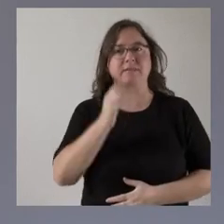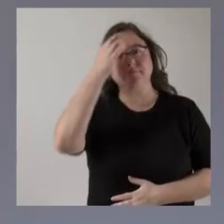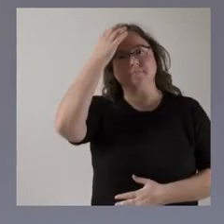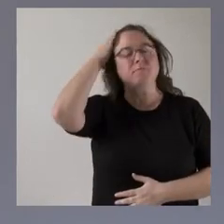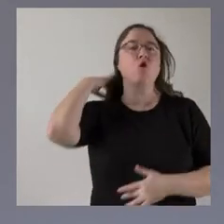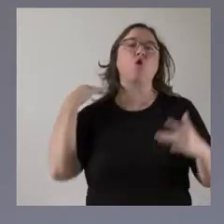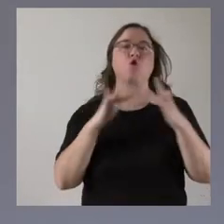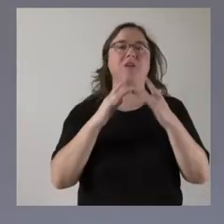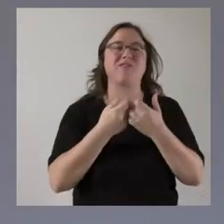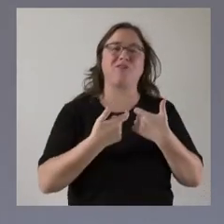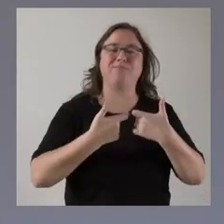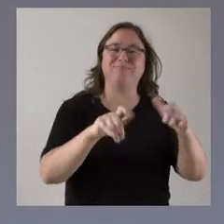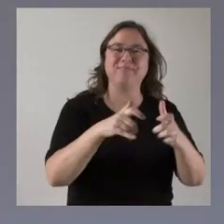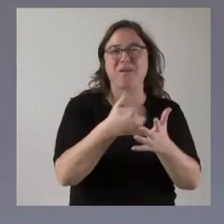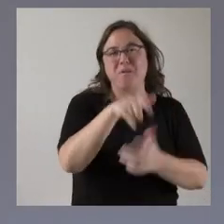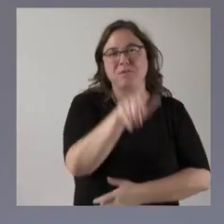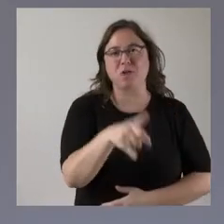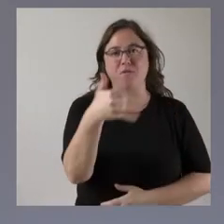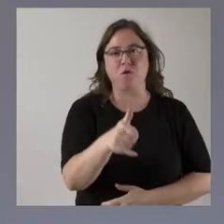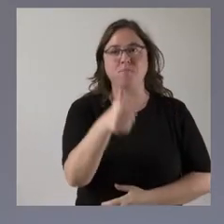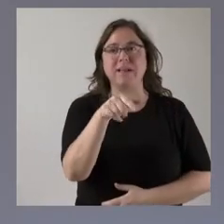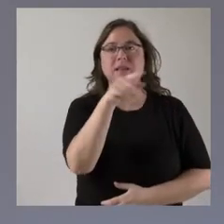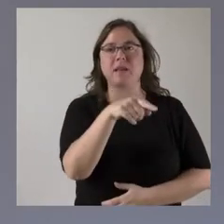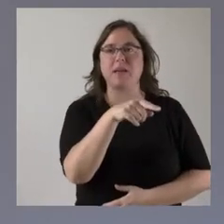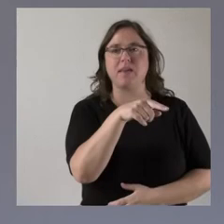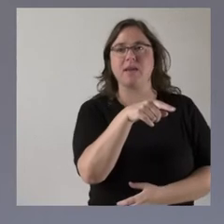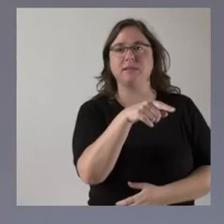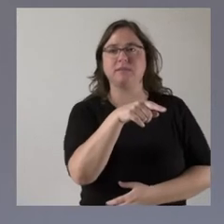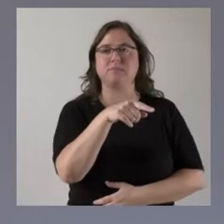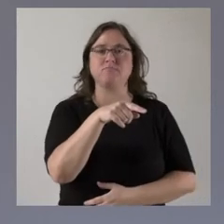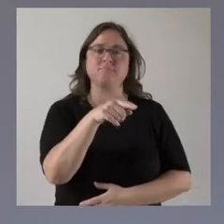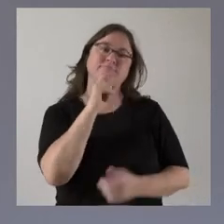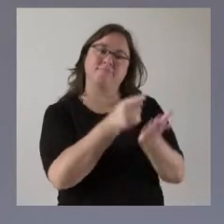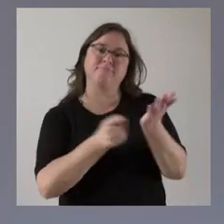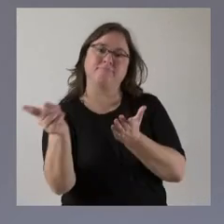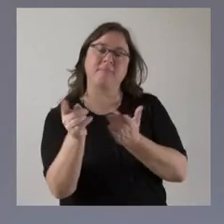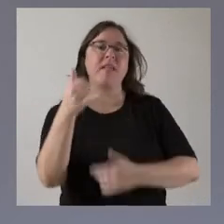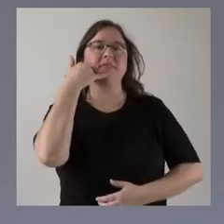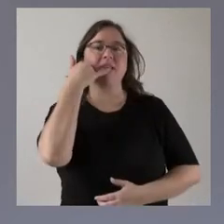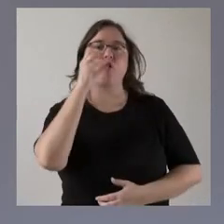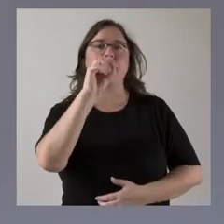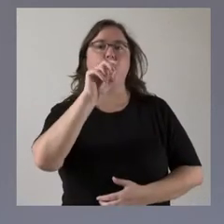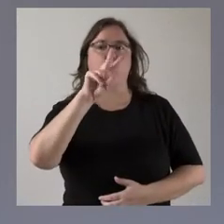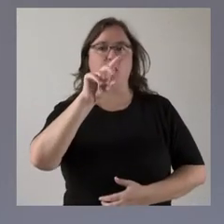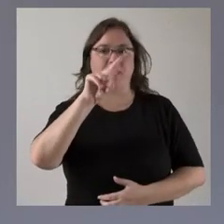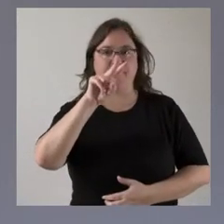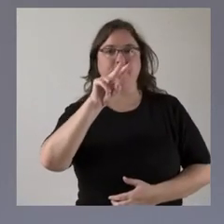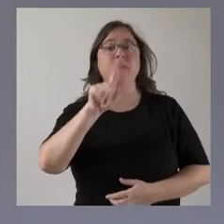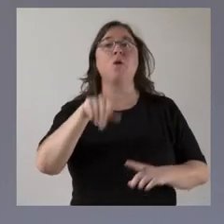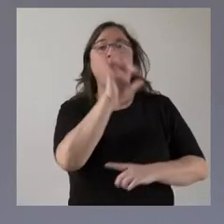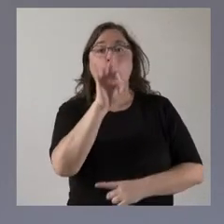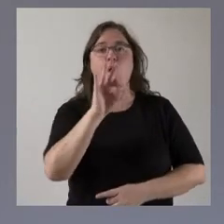desfavorecidos y ellas las derivarán al teléfono 012 o acceder directamente al teléfono